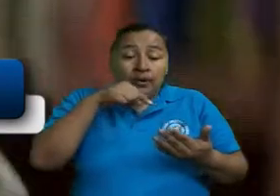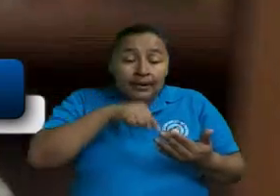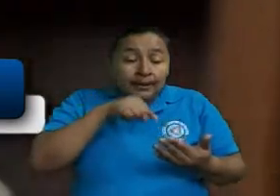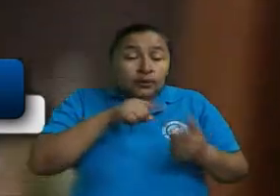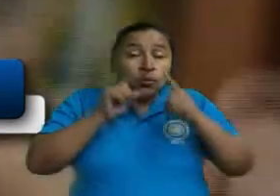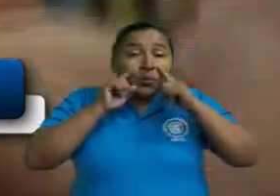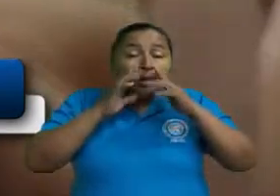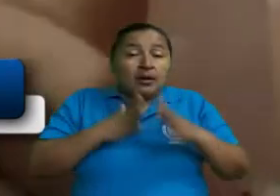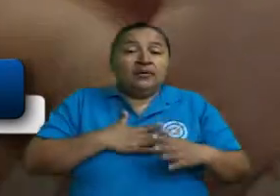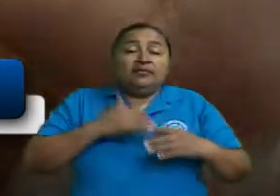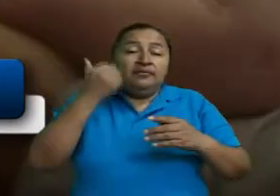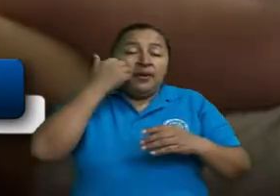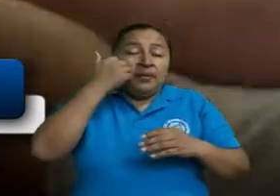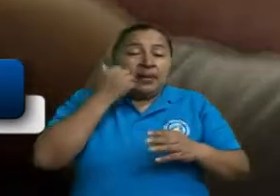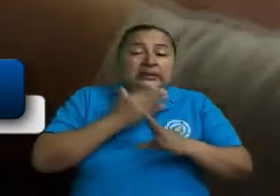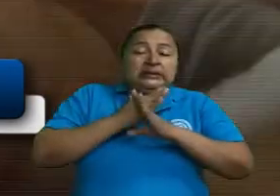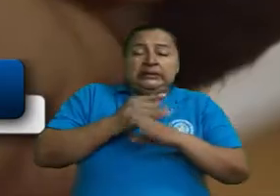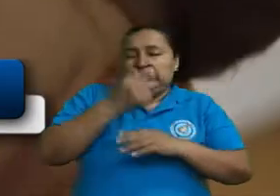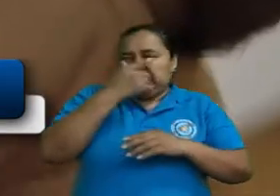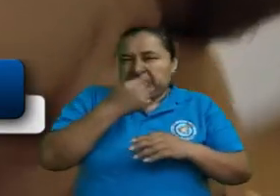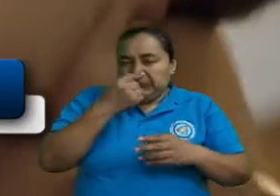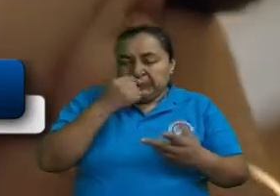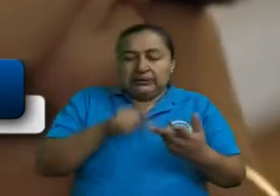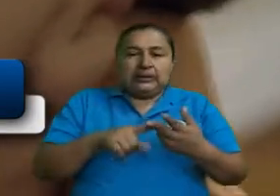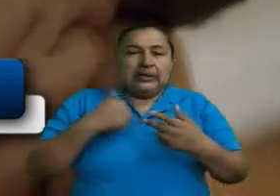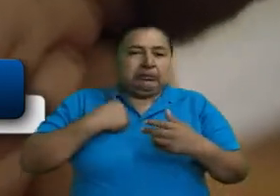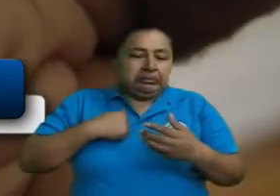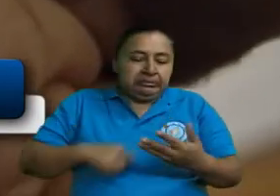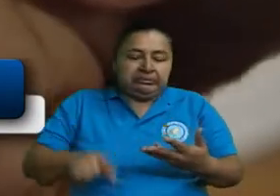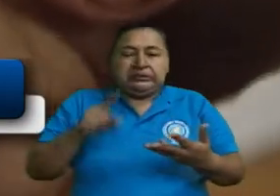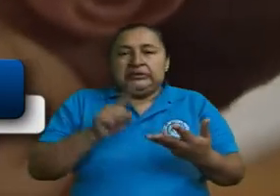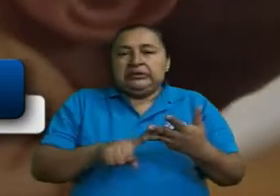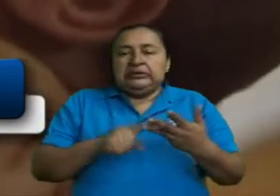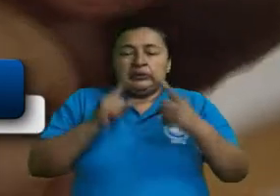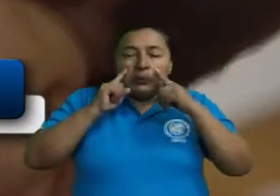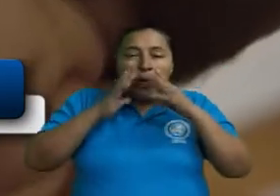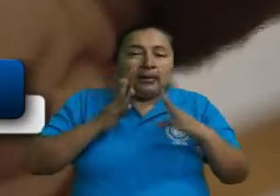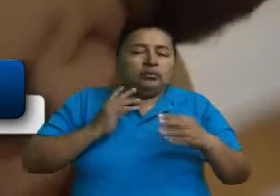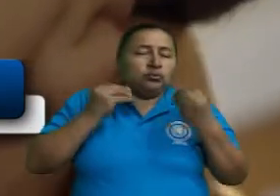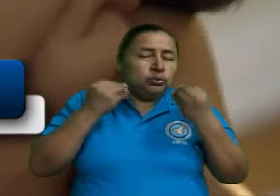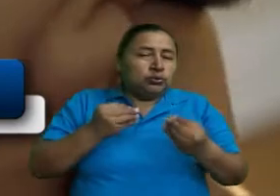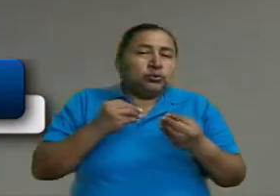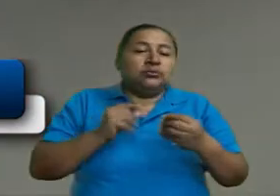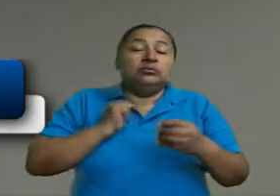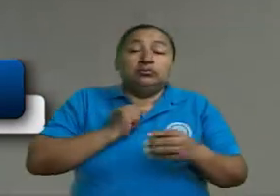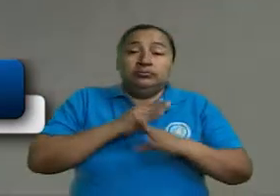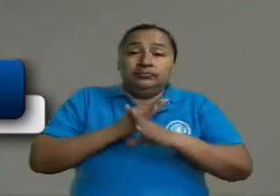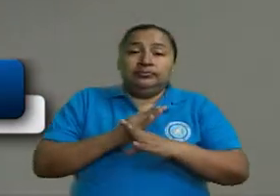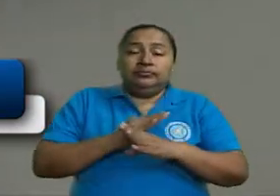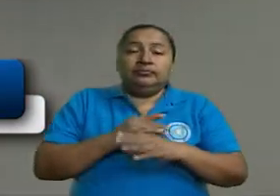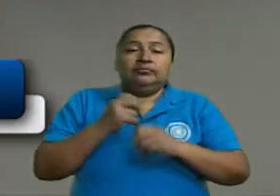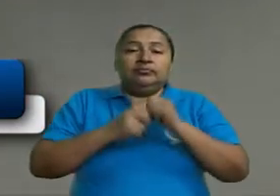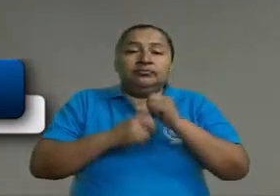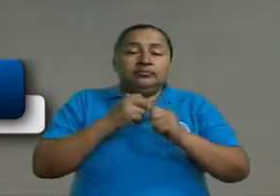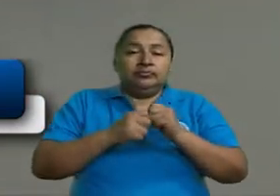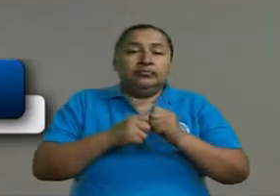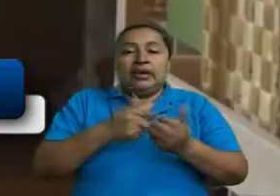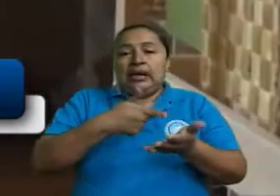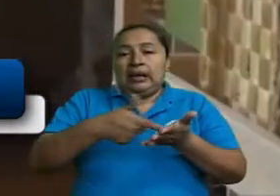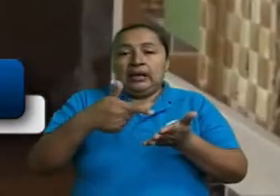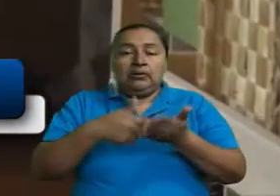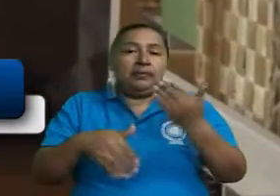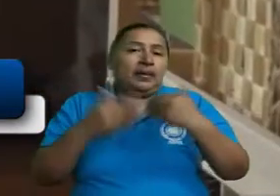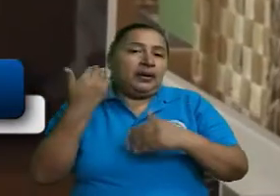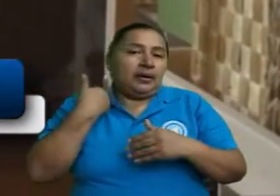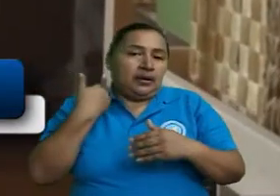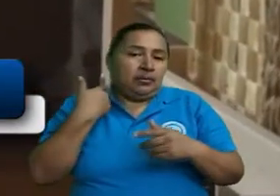enfermedades respiratorias, lo va a proteger de enfermedades diarreicas y evidentemente va a evitar gasto y más costo en la